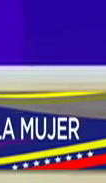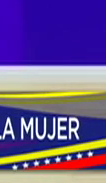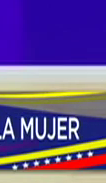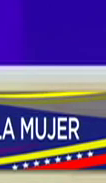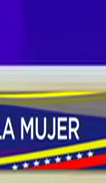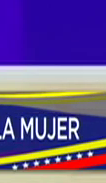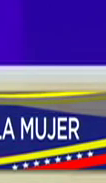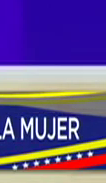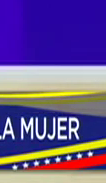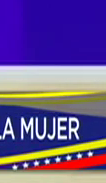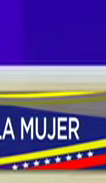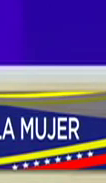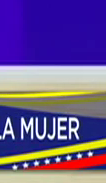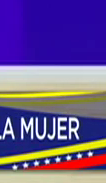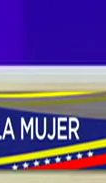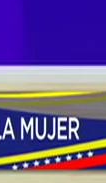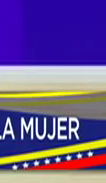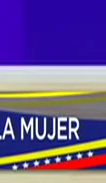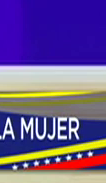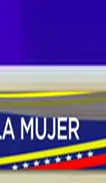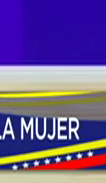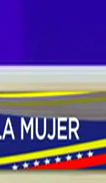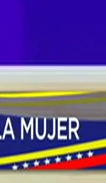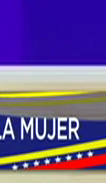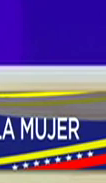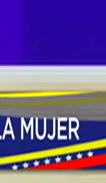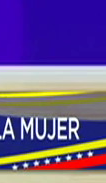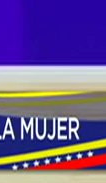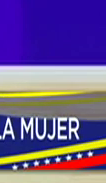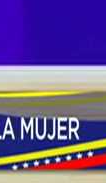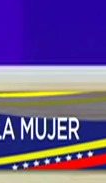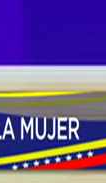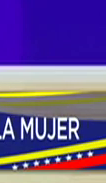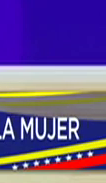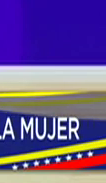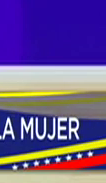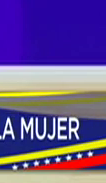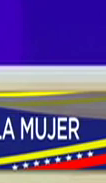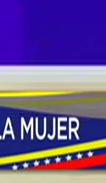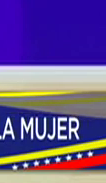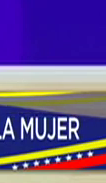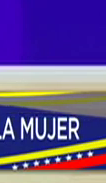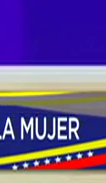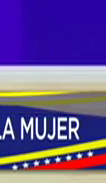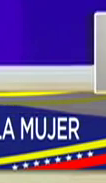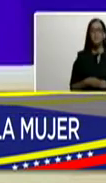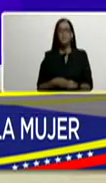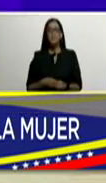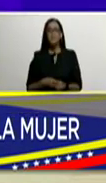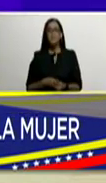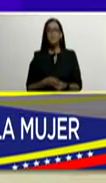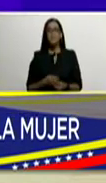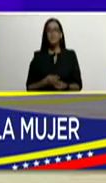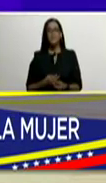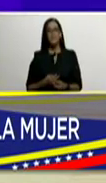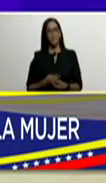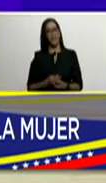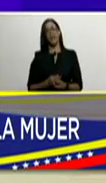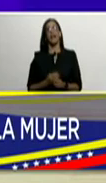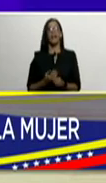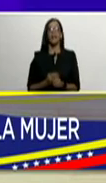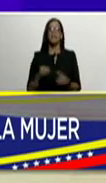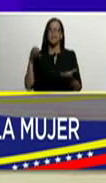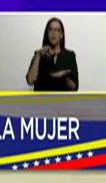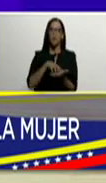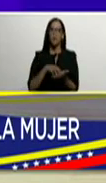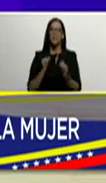organización. Para lograr todos estos grandes objetivos de este núcleo inicial de la gran misión